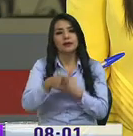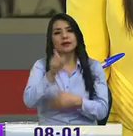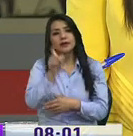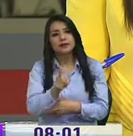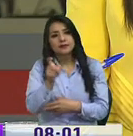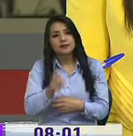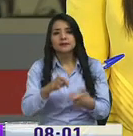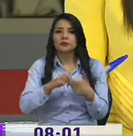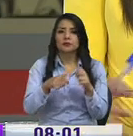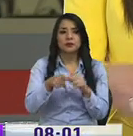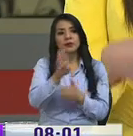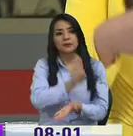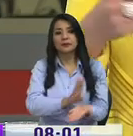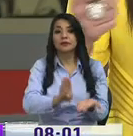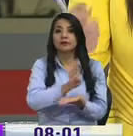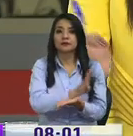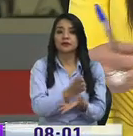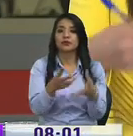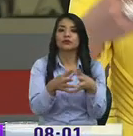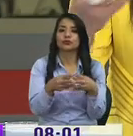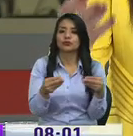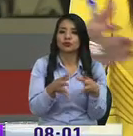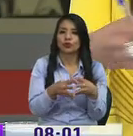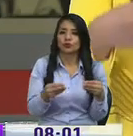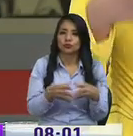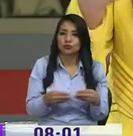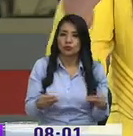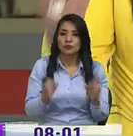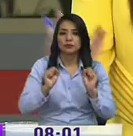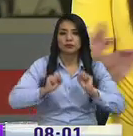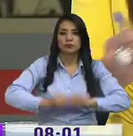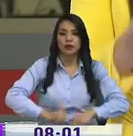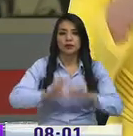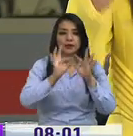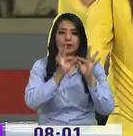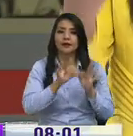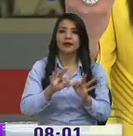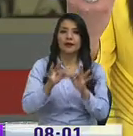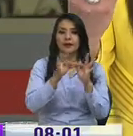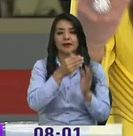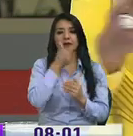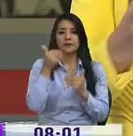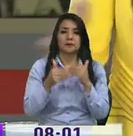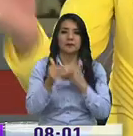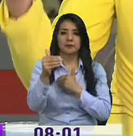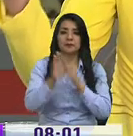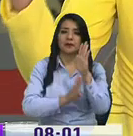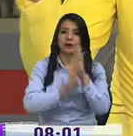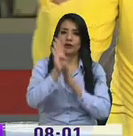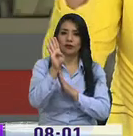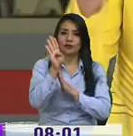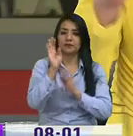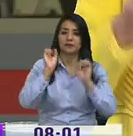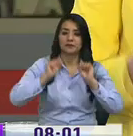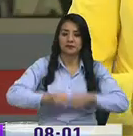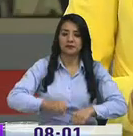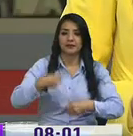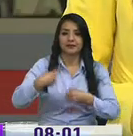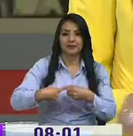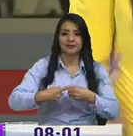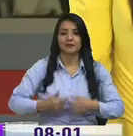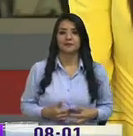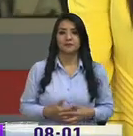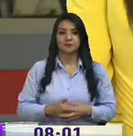ahí en su barrio se vayan solicitando, se vayan arreglando, se vayan mejorando en bien y en desarrollo de nuestra